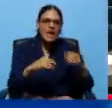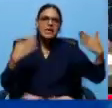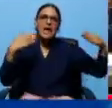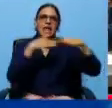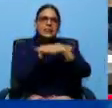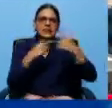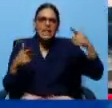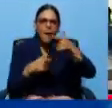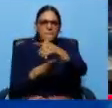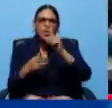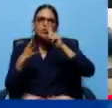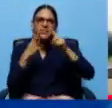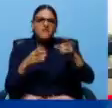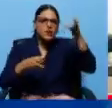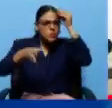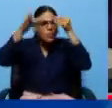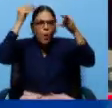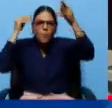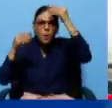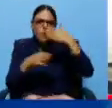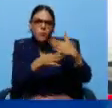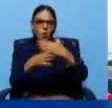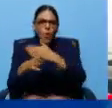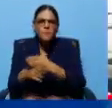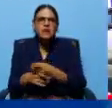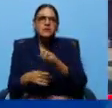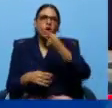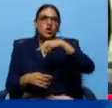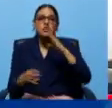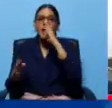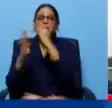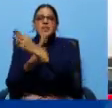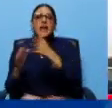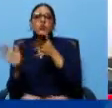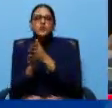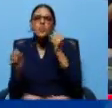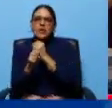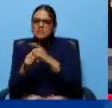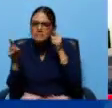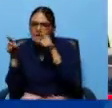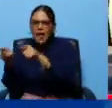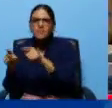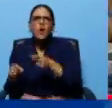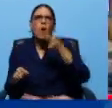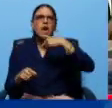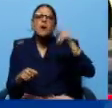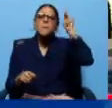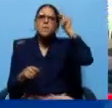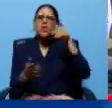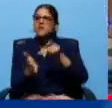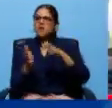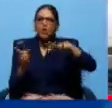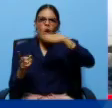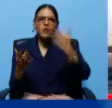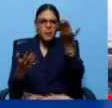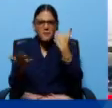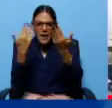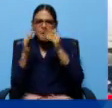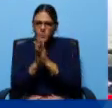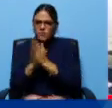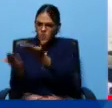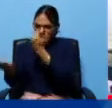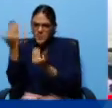transporte terrestre. Vente para acá, Alirio, vente para acá. Campo de trabajo. Aquí también. ¿Dónde está el profesor? Mira,